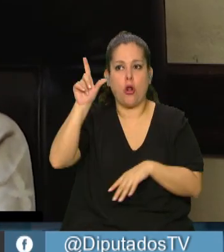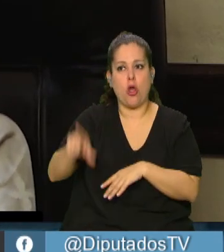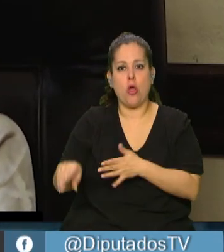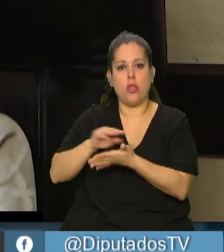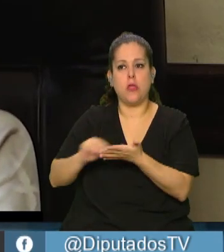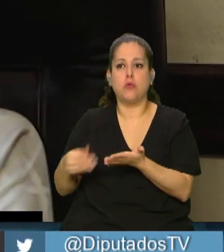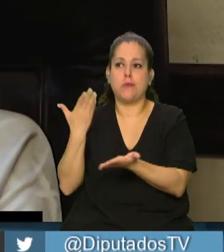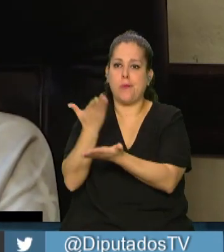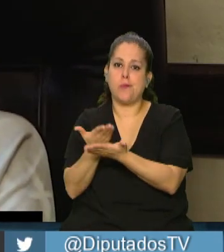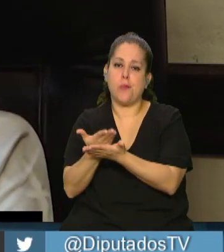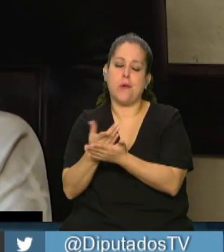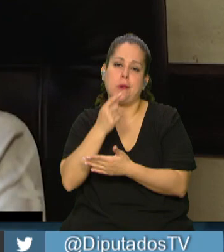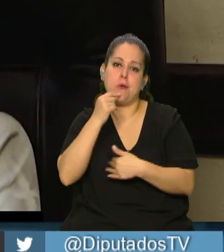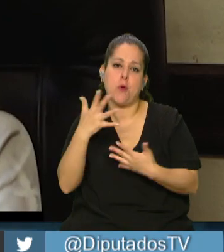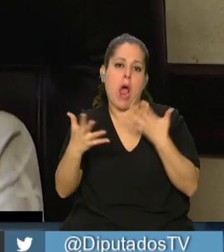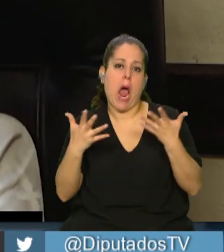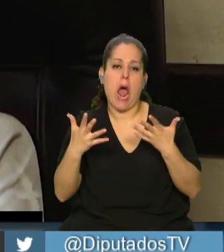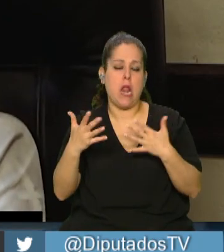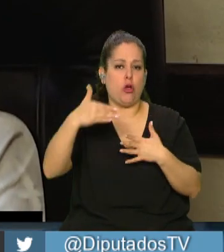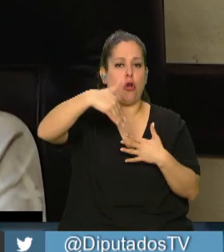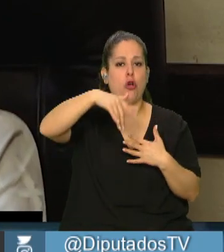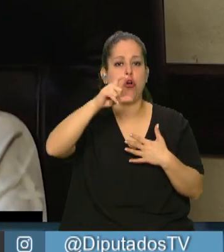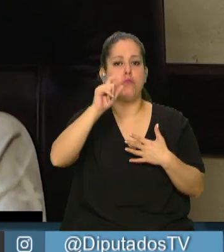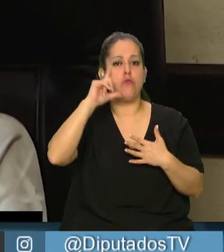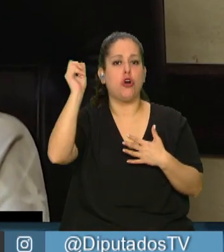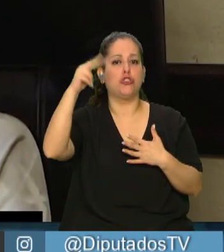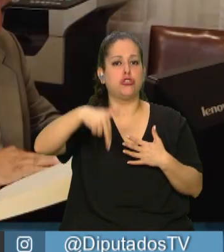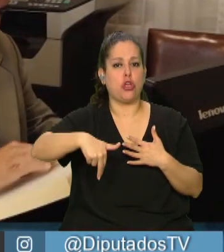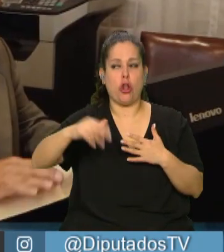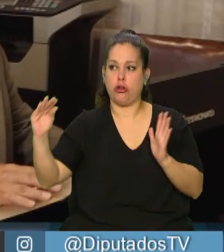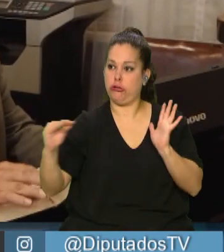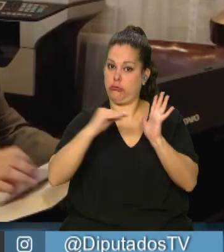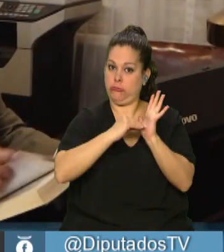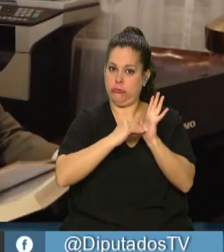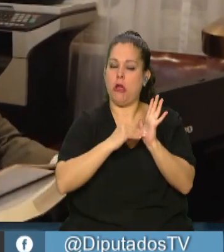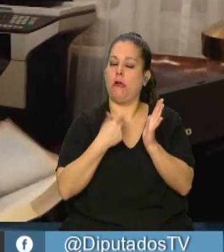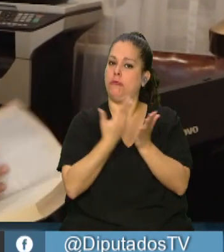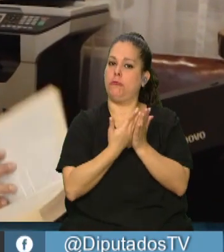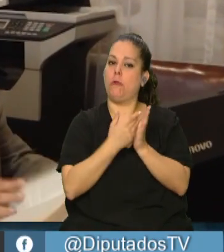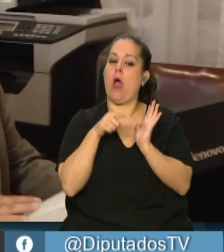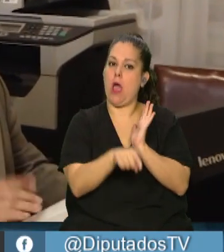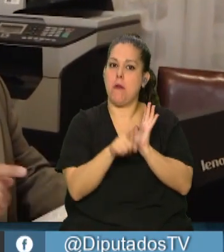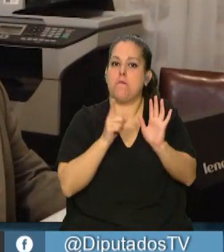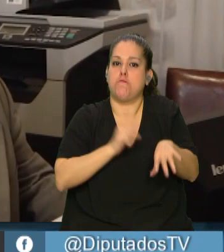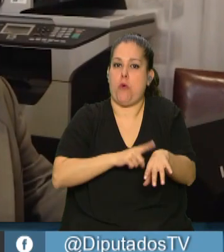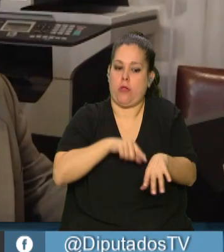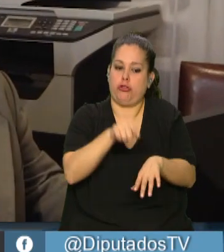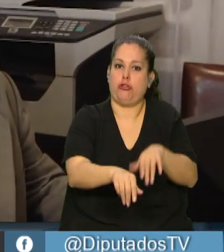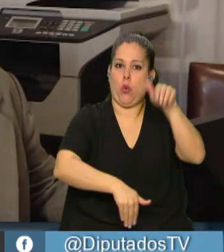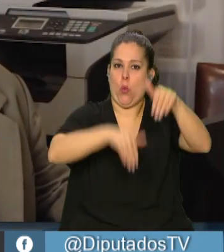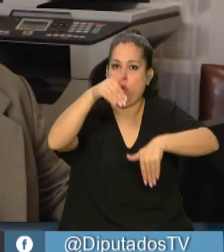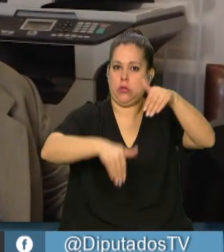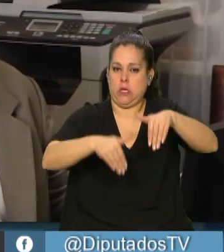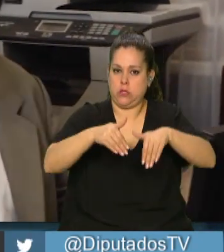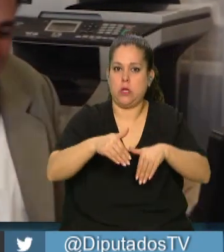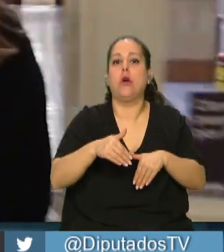alguna moción que bueno, la dejamos registrada para votarla en el momento